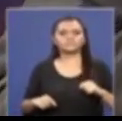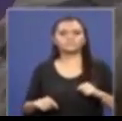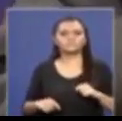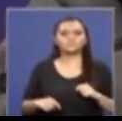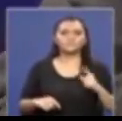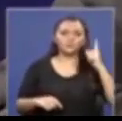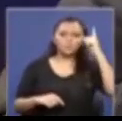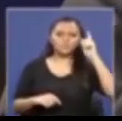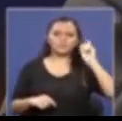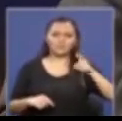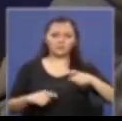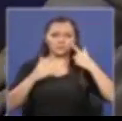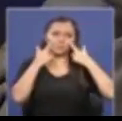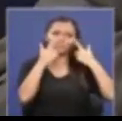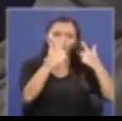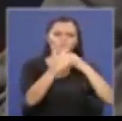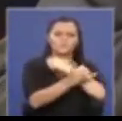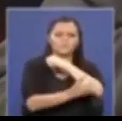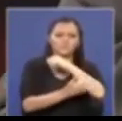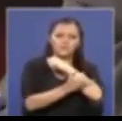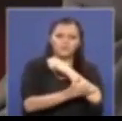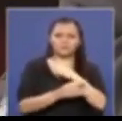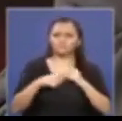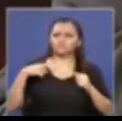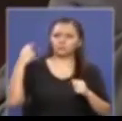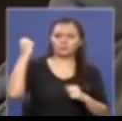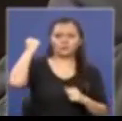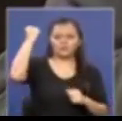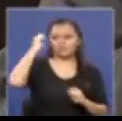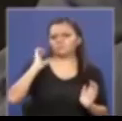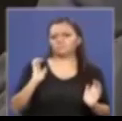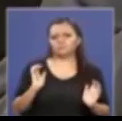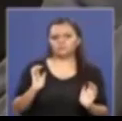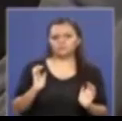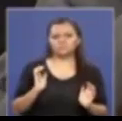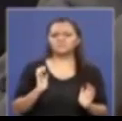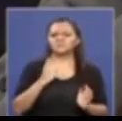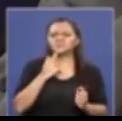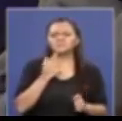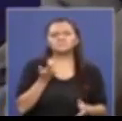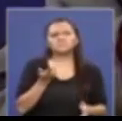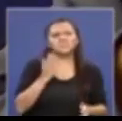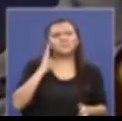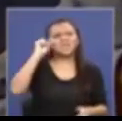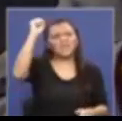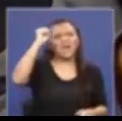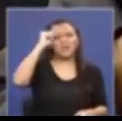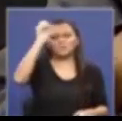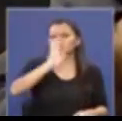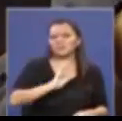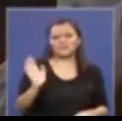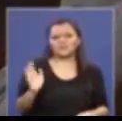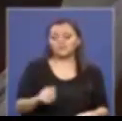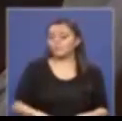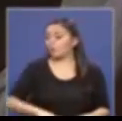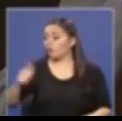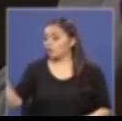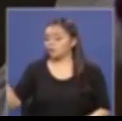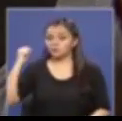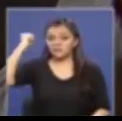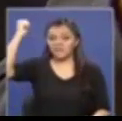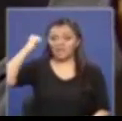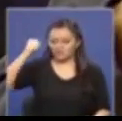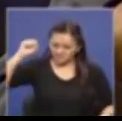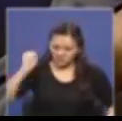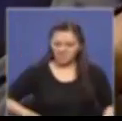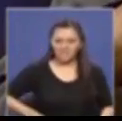de cuidar el país, lo que es de todos, y no exigía gran cosa. Y el otro, en cambio, era un irresponsable manejado por los